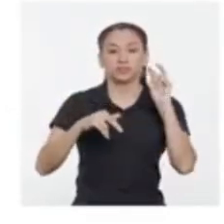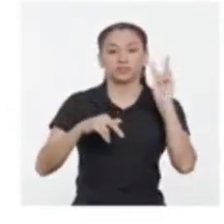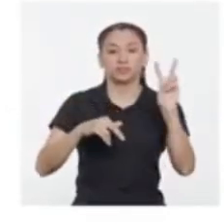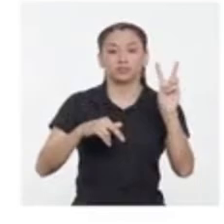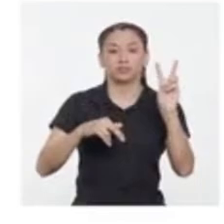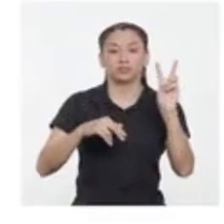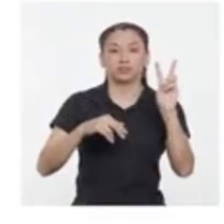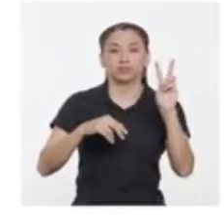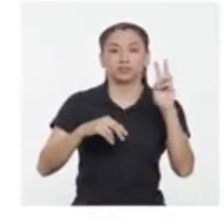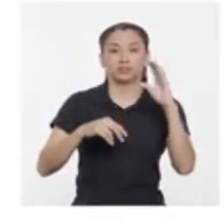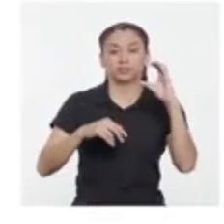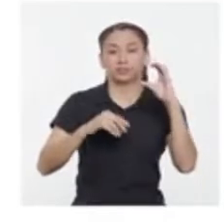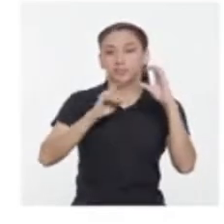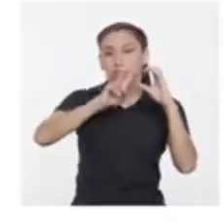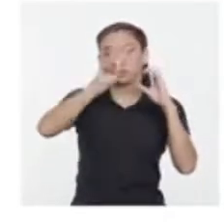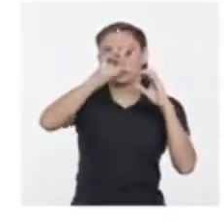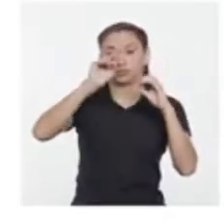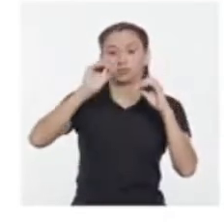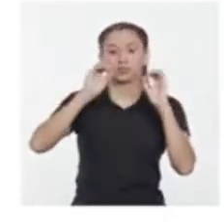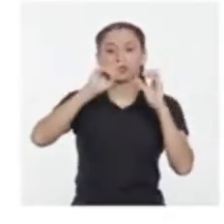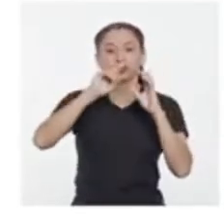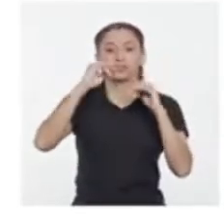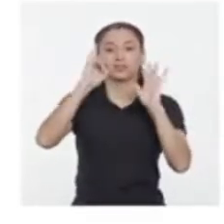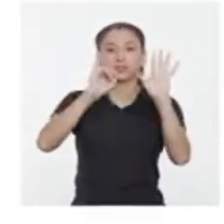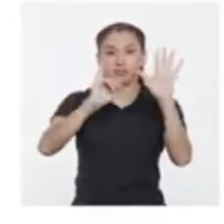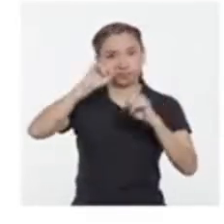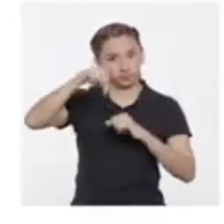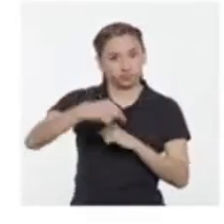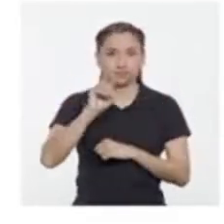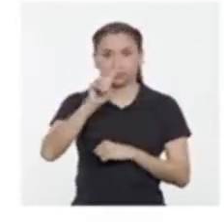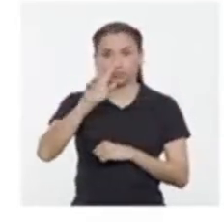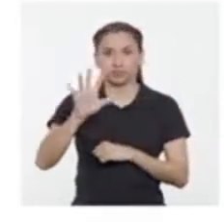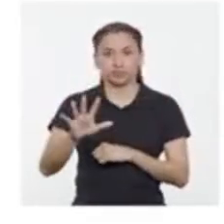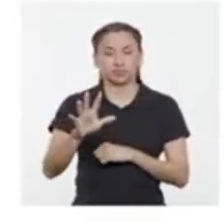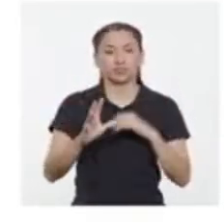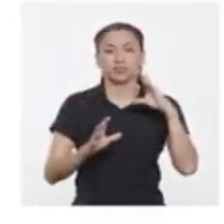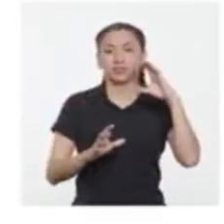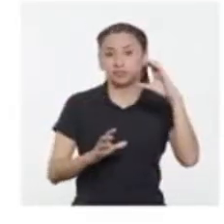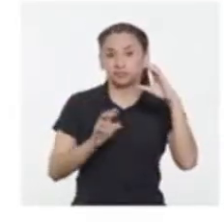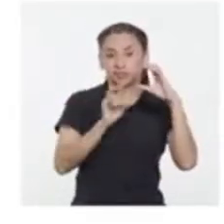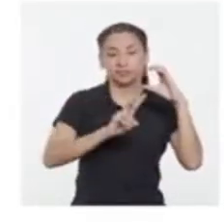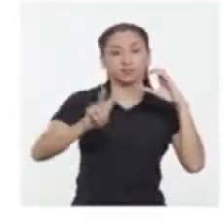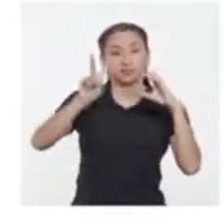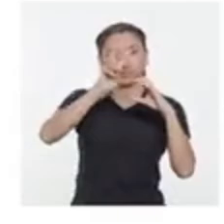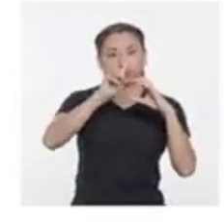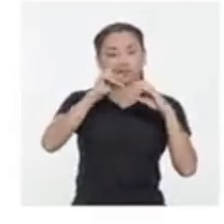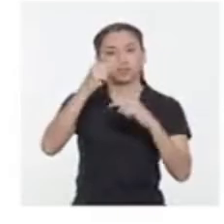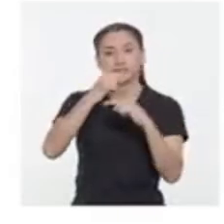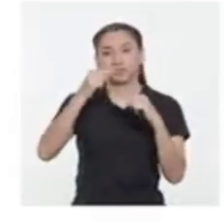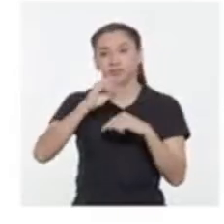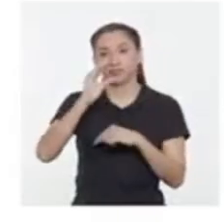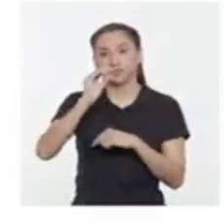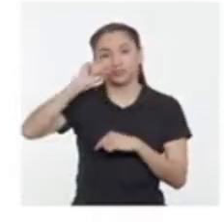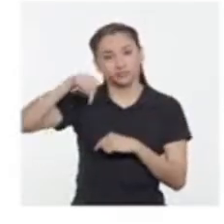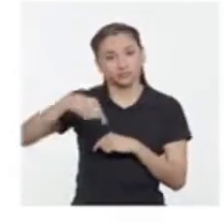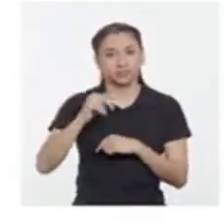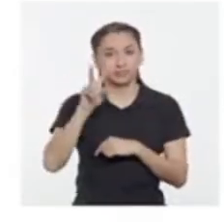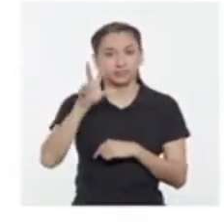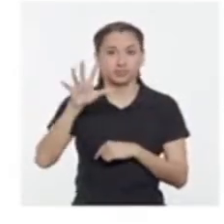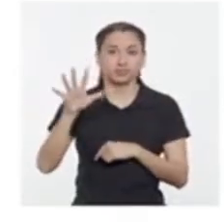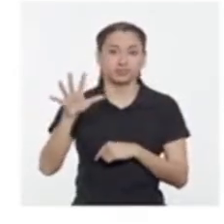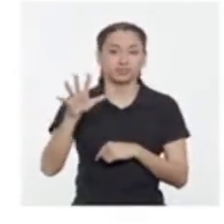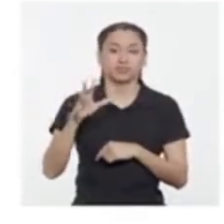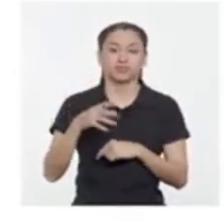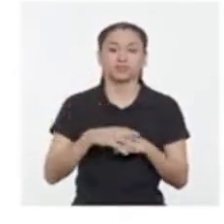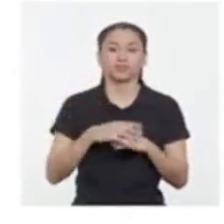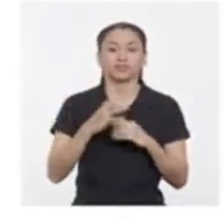al cuadrado más 6 igual a 6,25, de donde C al cuadrado es igual a